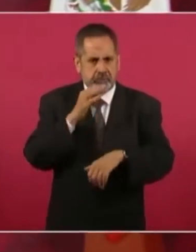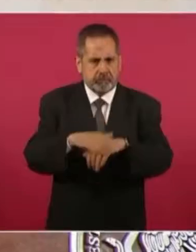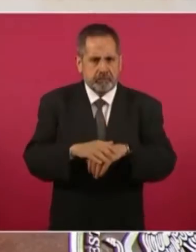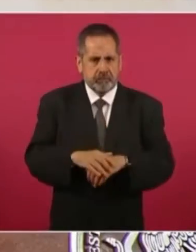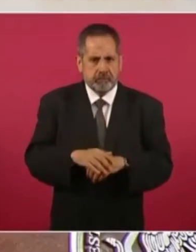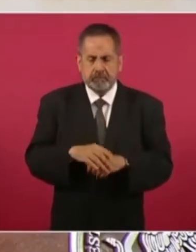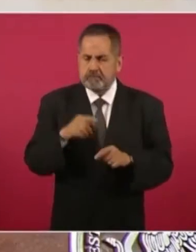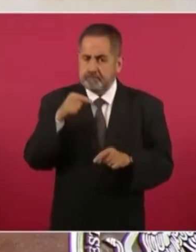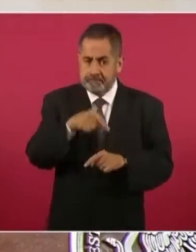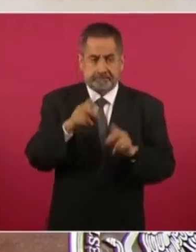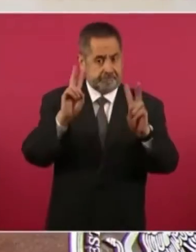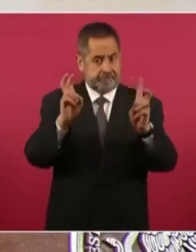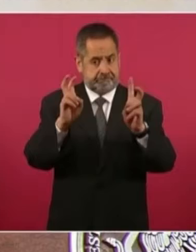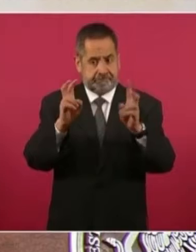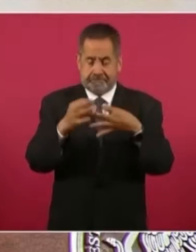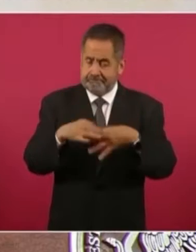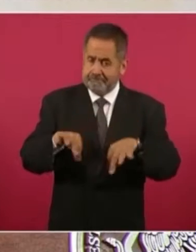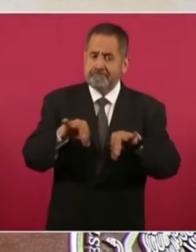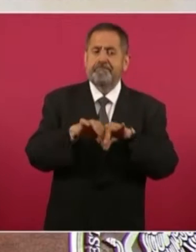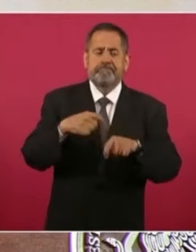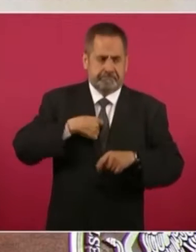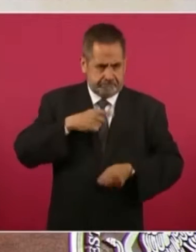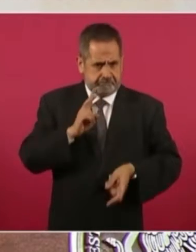que es un tema central